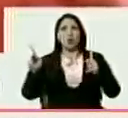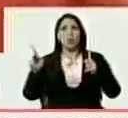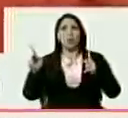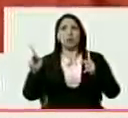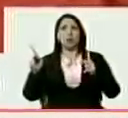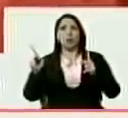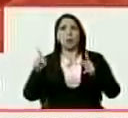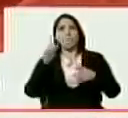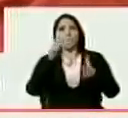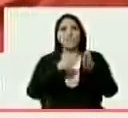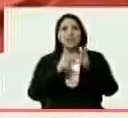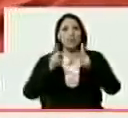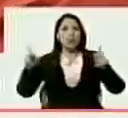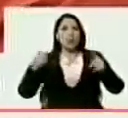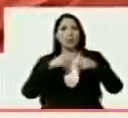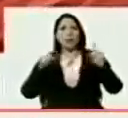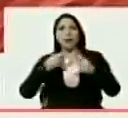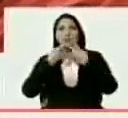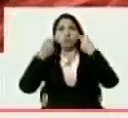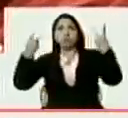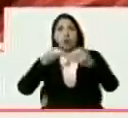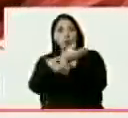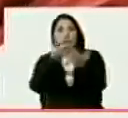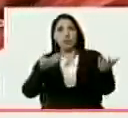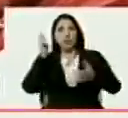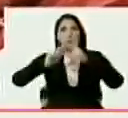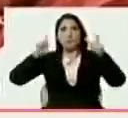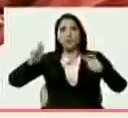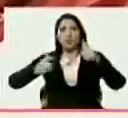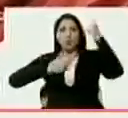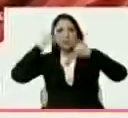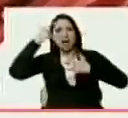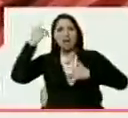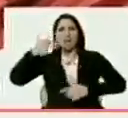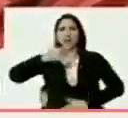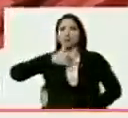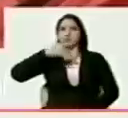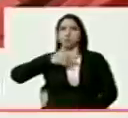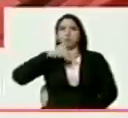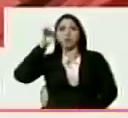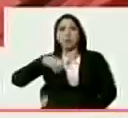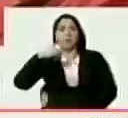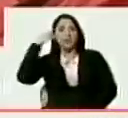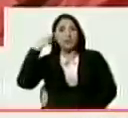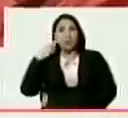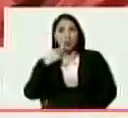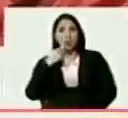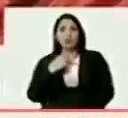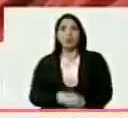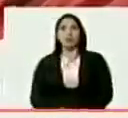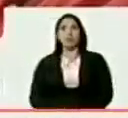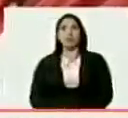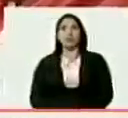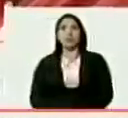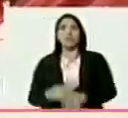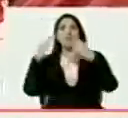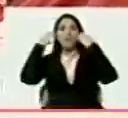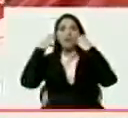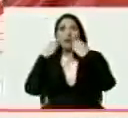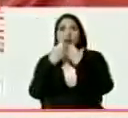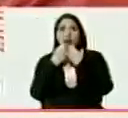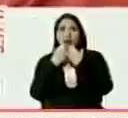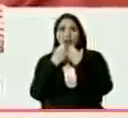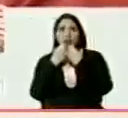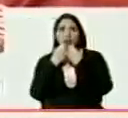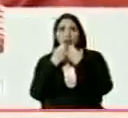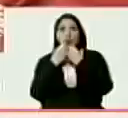decir a ustedes, a la gente de Hugo Chávez, a Simón Bolívar, a Fidel Castro, a Che